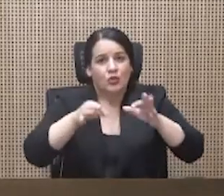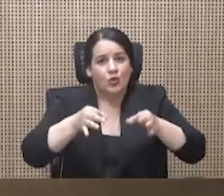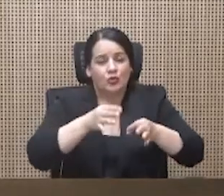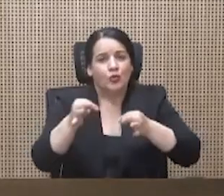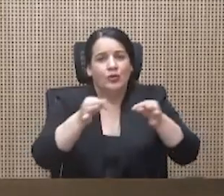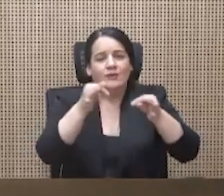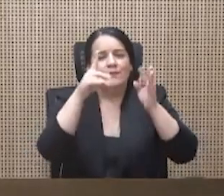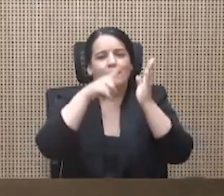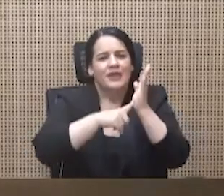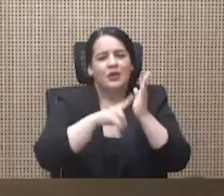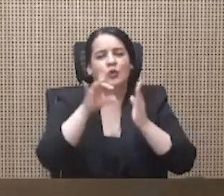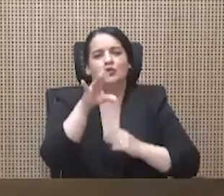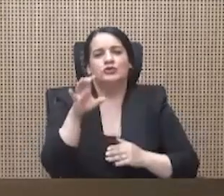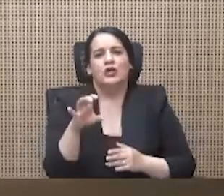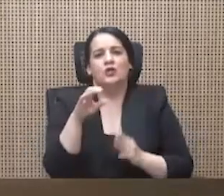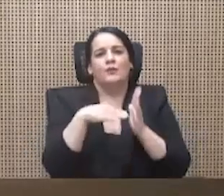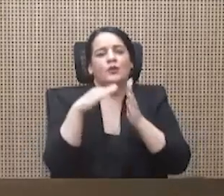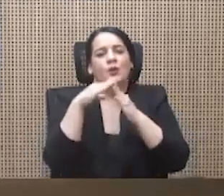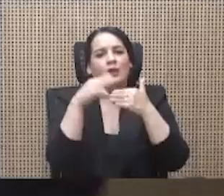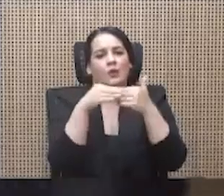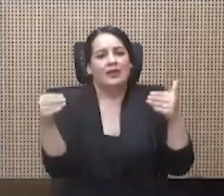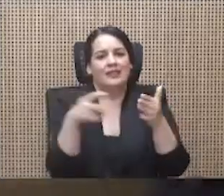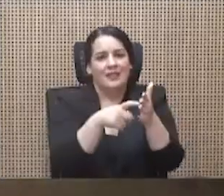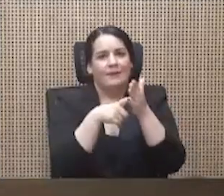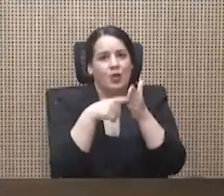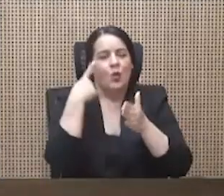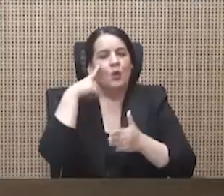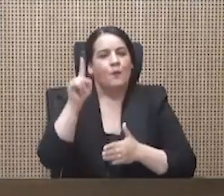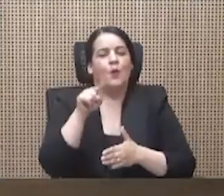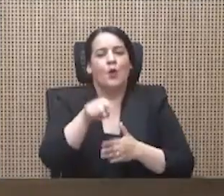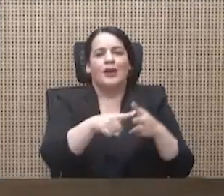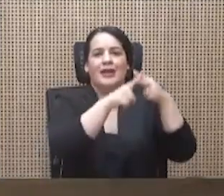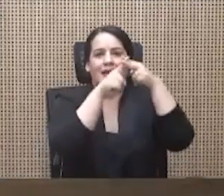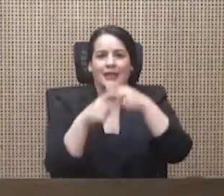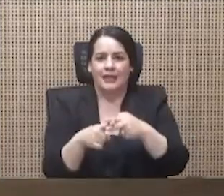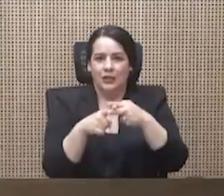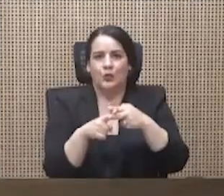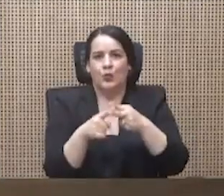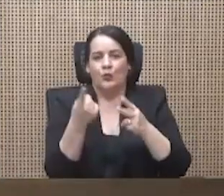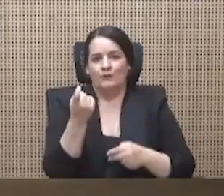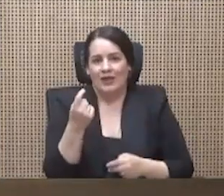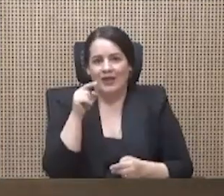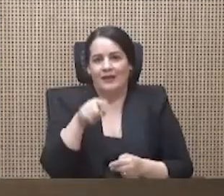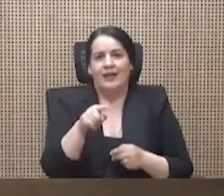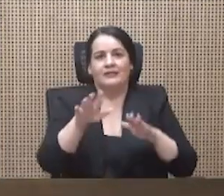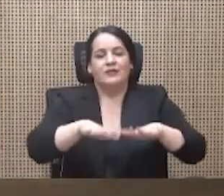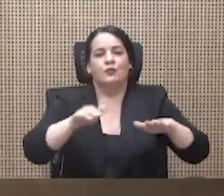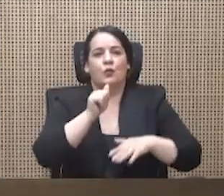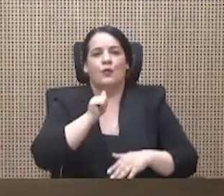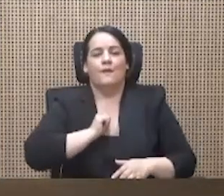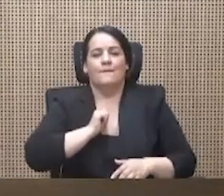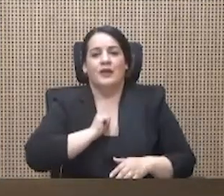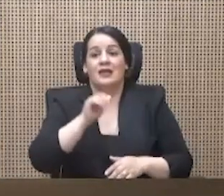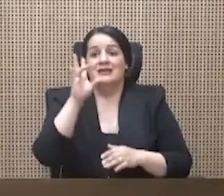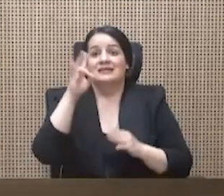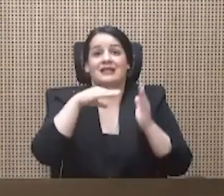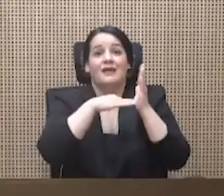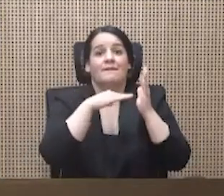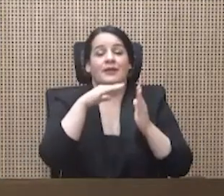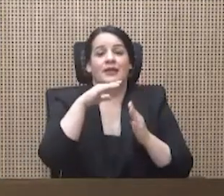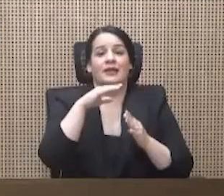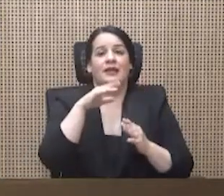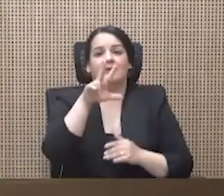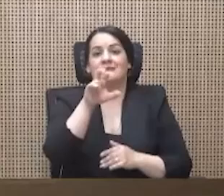de demanda por pago de créditos del sector privado. Es decir, de los 7.300 millones de